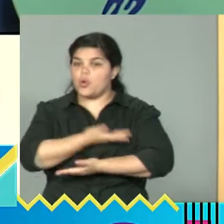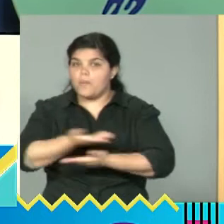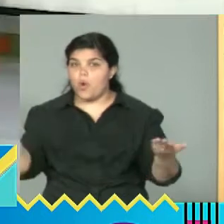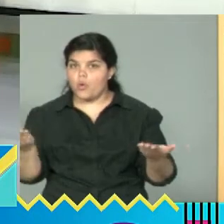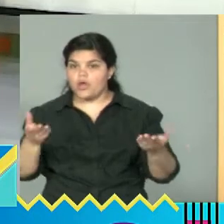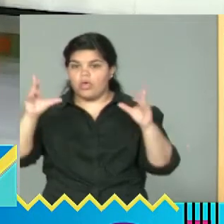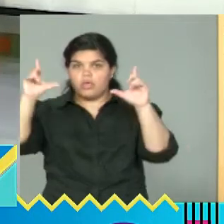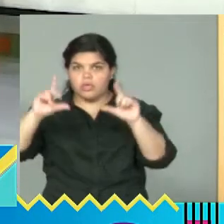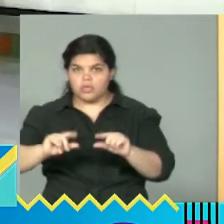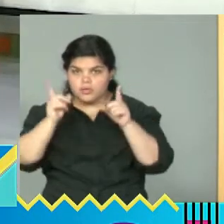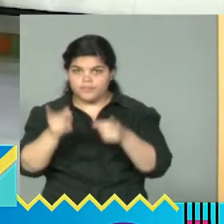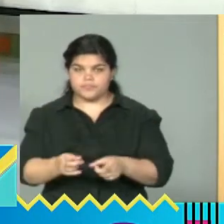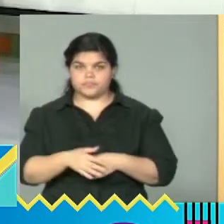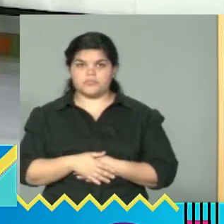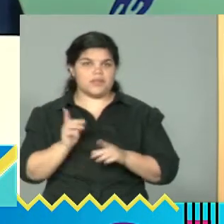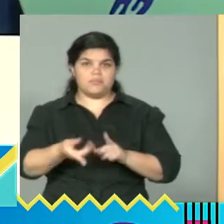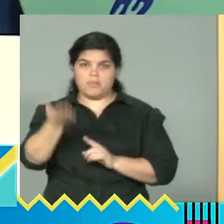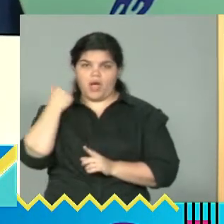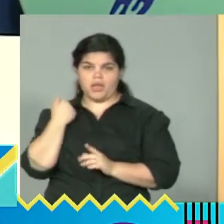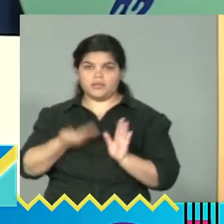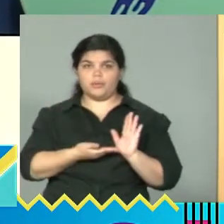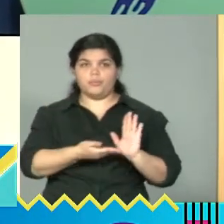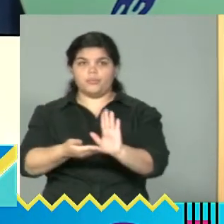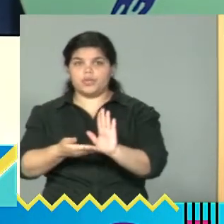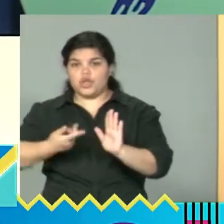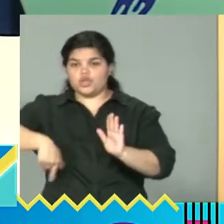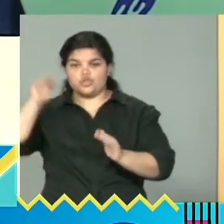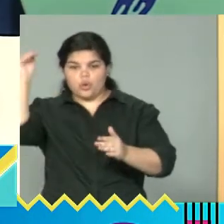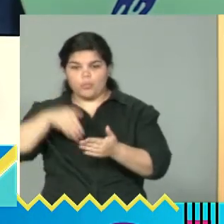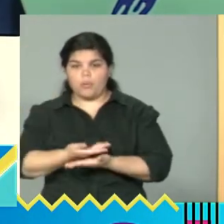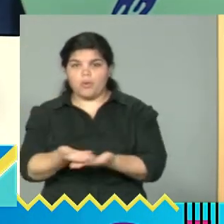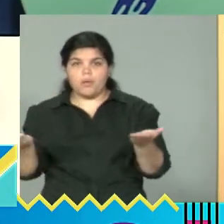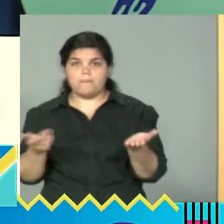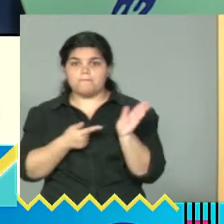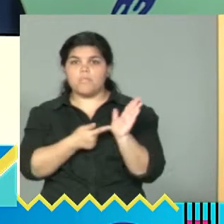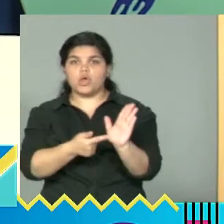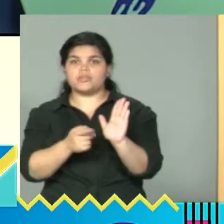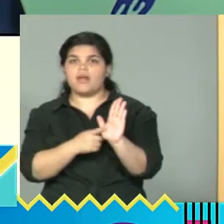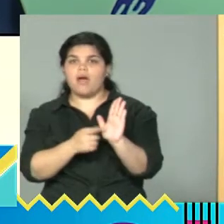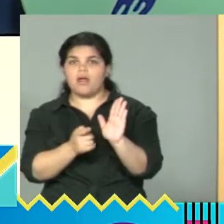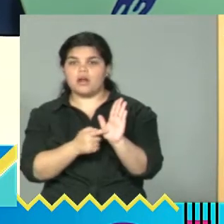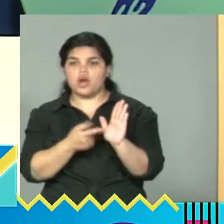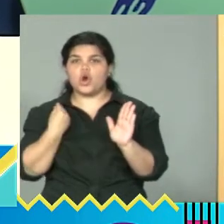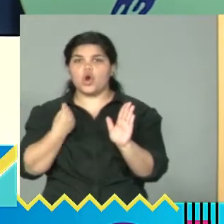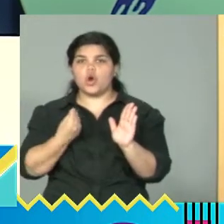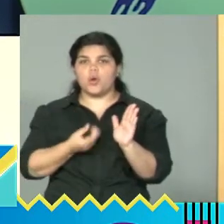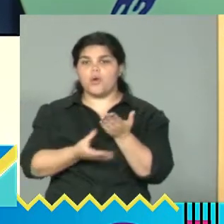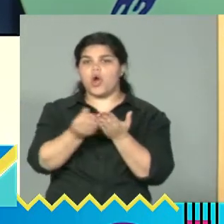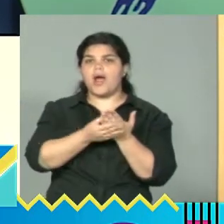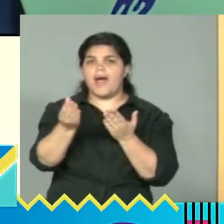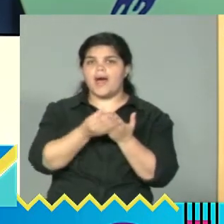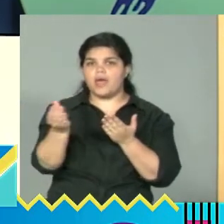dijo, le tenemos que mostrar nuestro flujo de fondos para ver si podemos pagar. Entonces tenemos que mostrarle cómo vamos a disminuir el